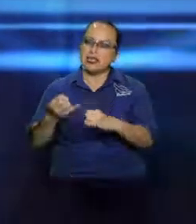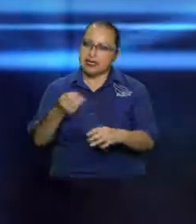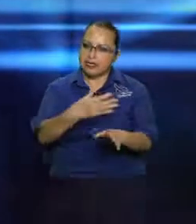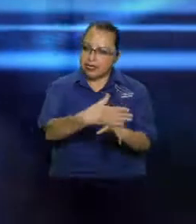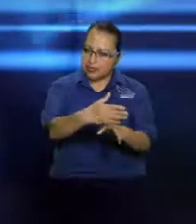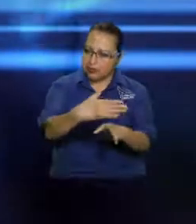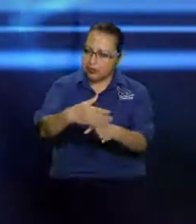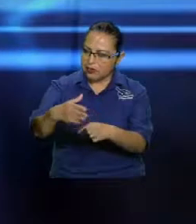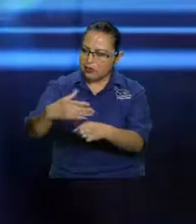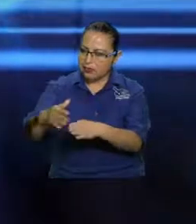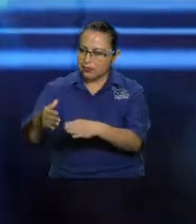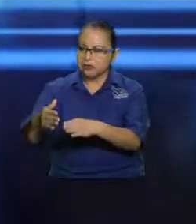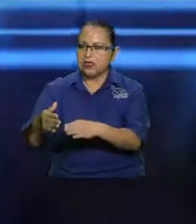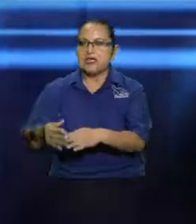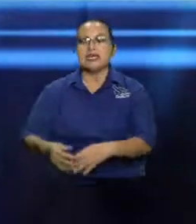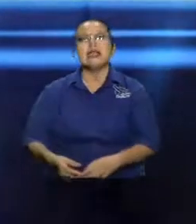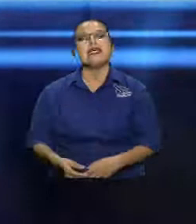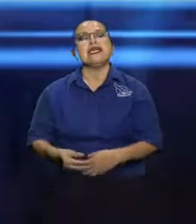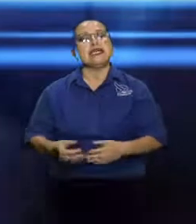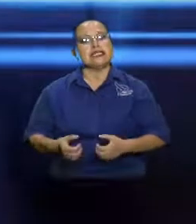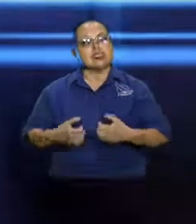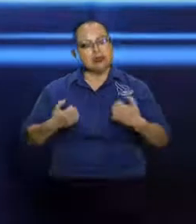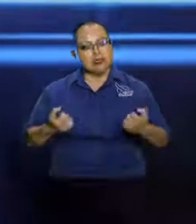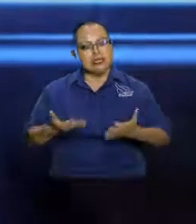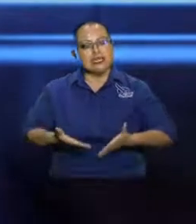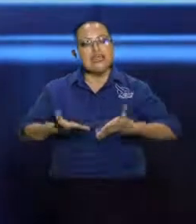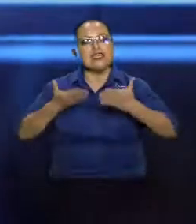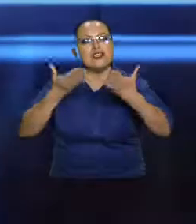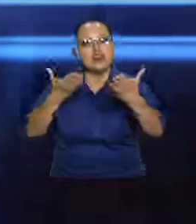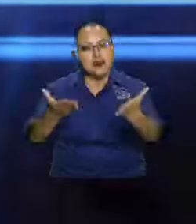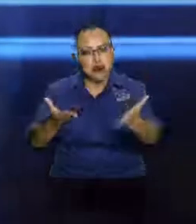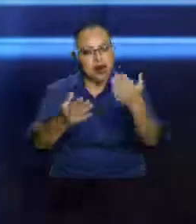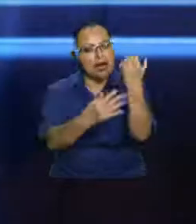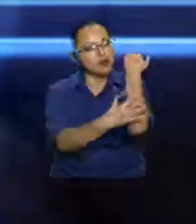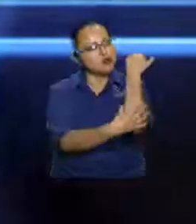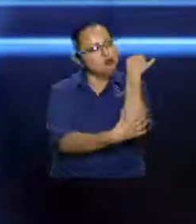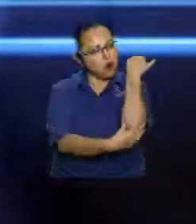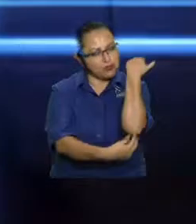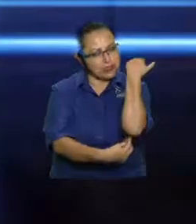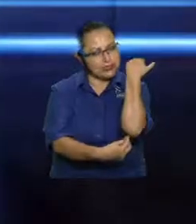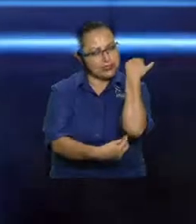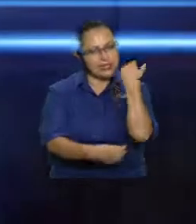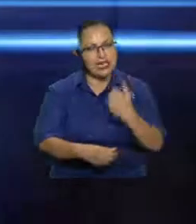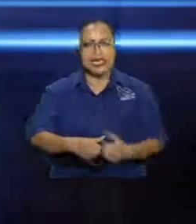Cuando terminó de repartir, le dio a los pobres.